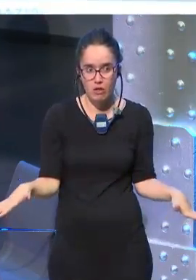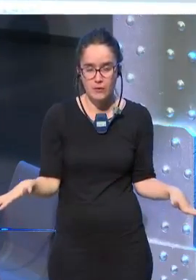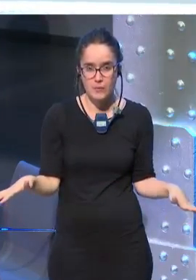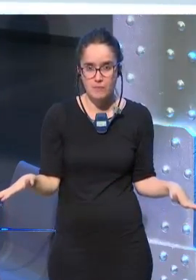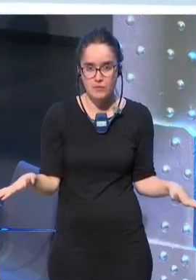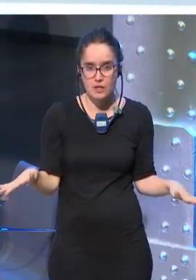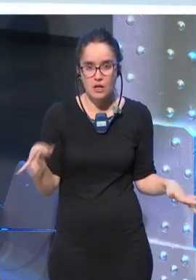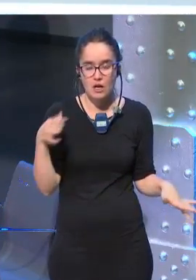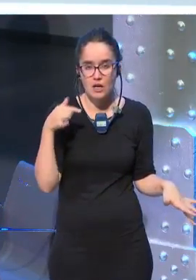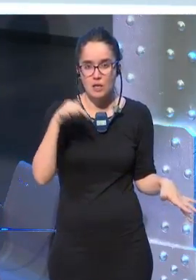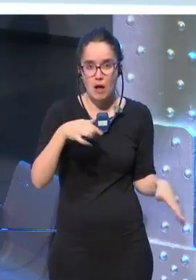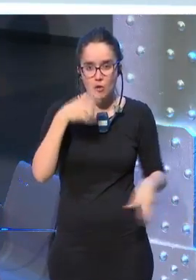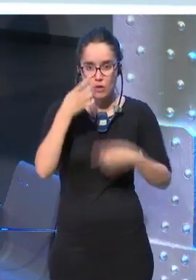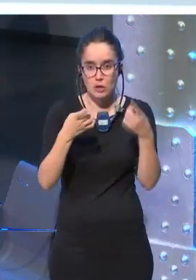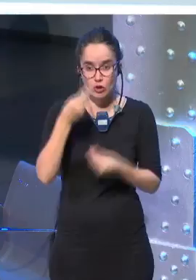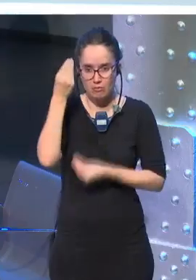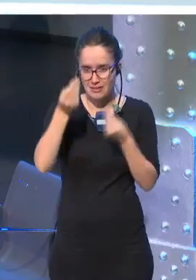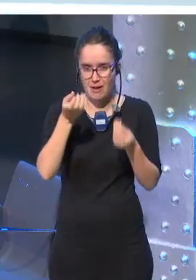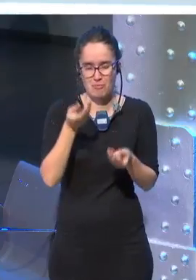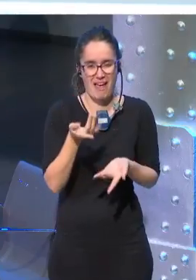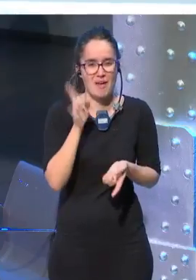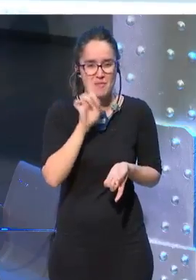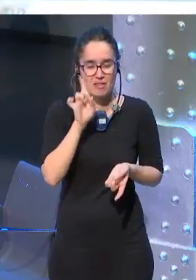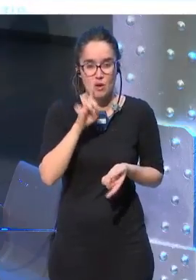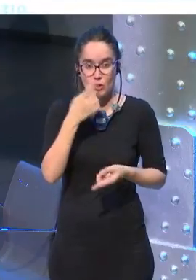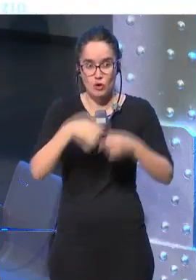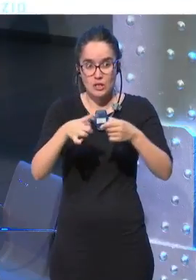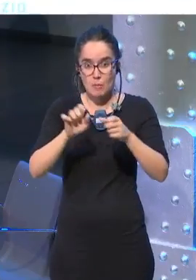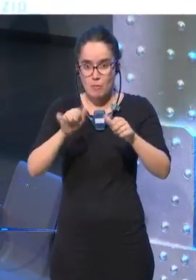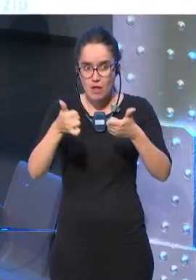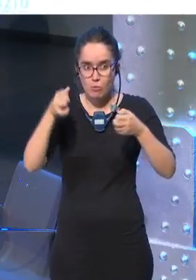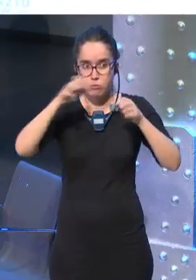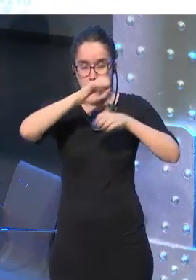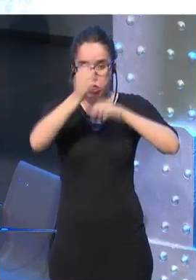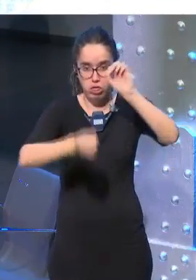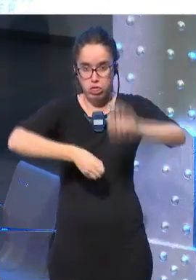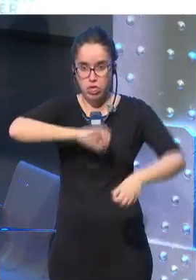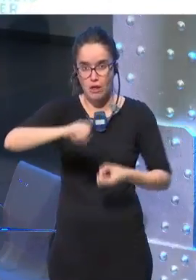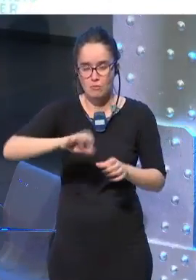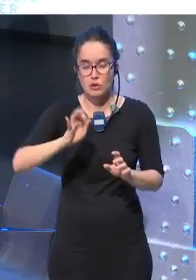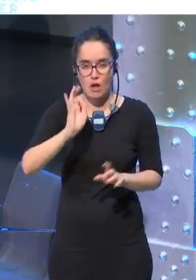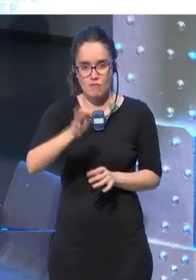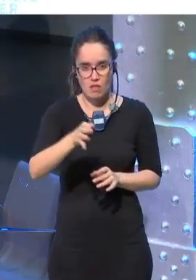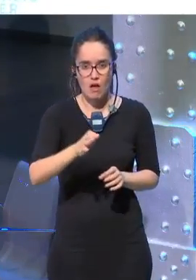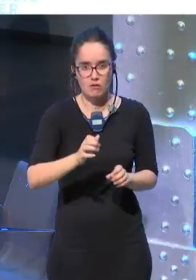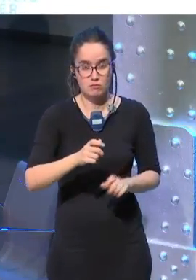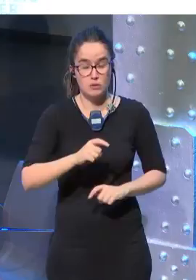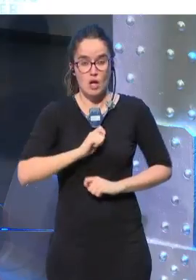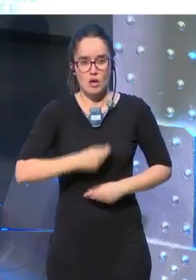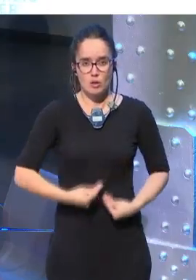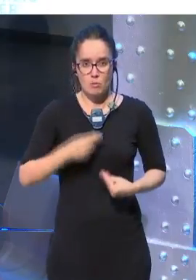Y bueno, había quien no se lo creía, lo probamos, y cuando las cosas empezaron a caer, pues ahí es cuando se lo cree la gente, cuando empieza a dar miedo.